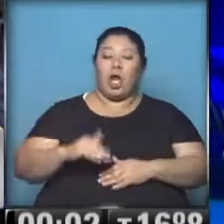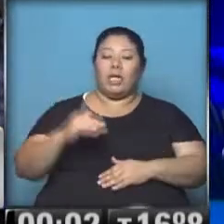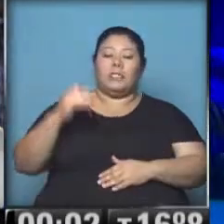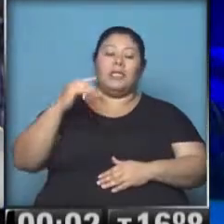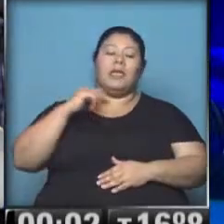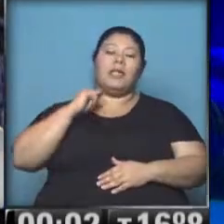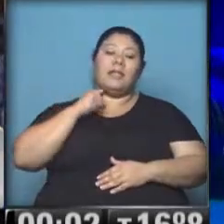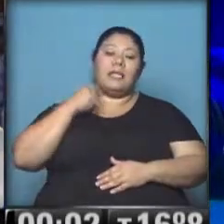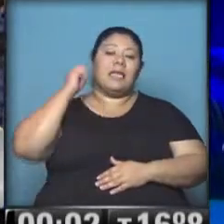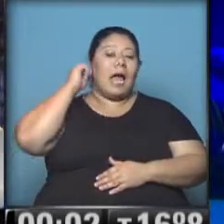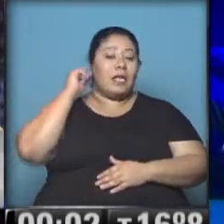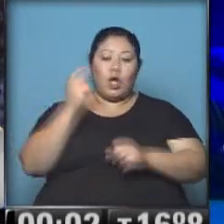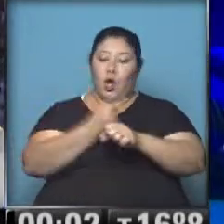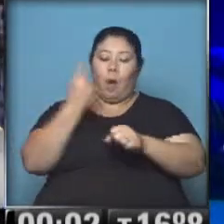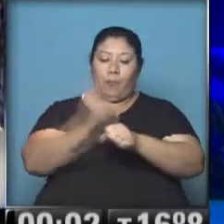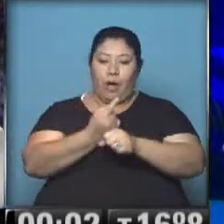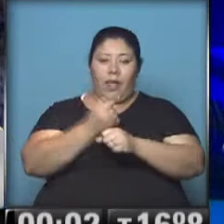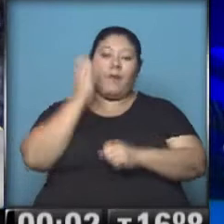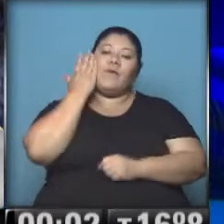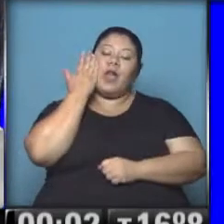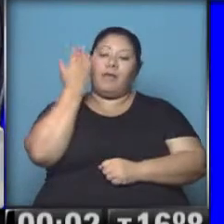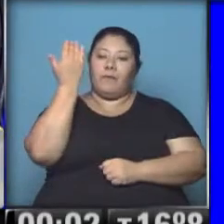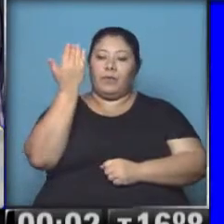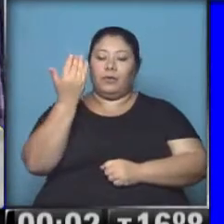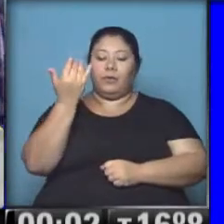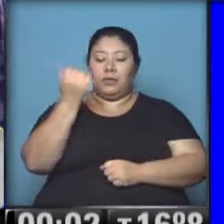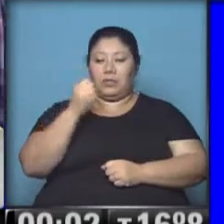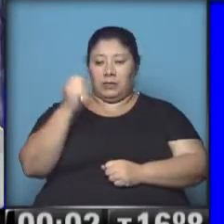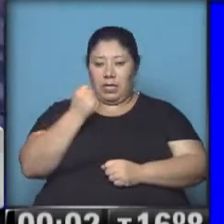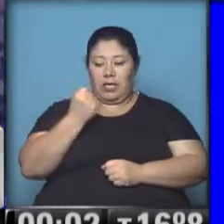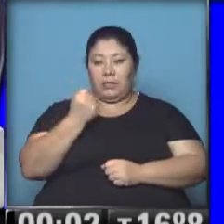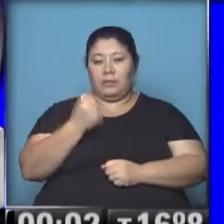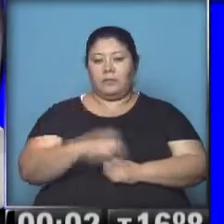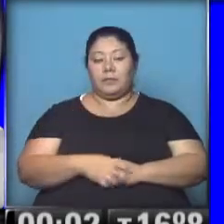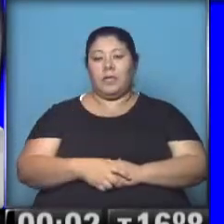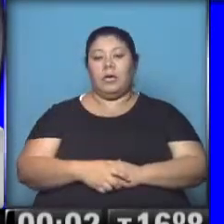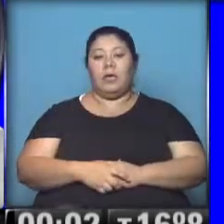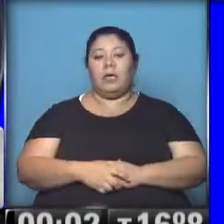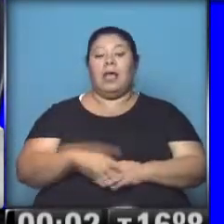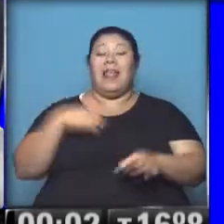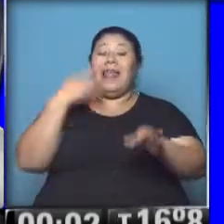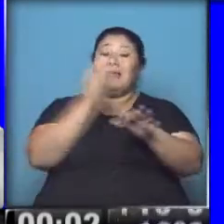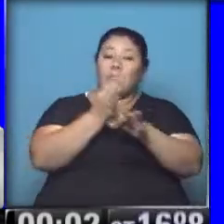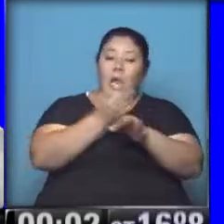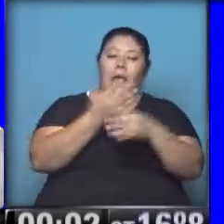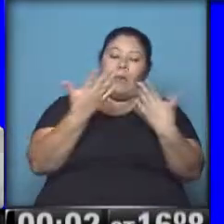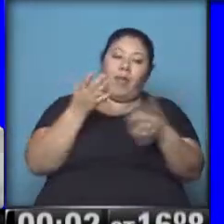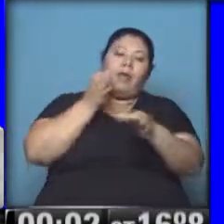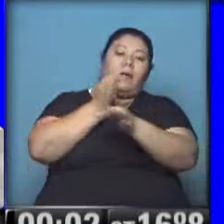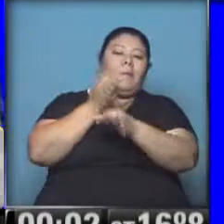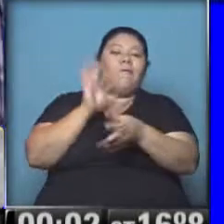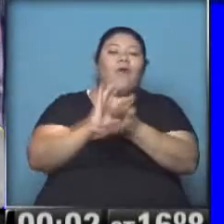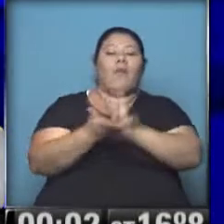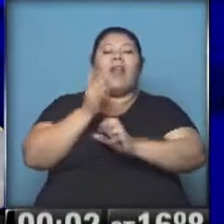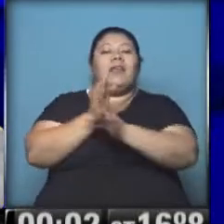anotarte. O sea, lo que hace falta acá es una preparación desde los padres y también desde la escuela, ir apoyando este tipo de cosas. Sí, la lucha